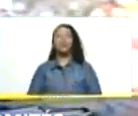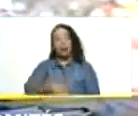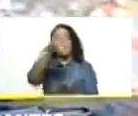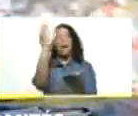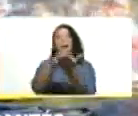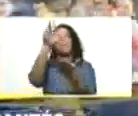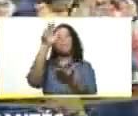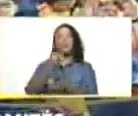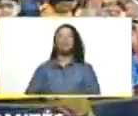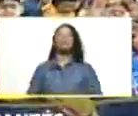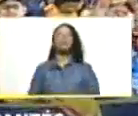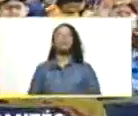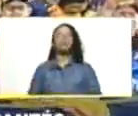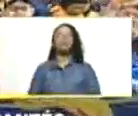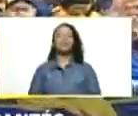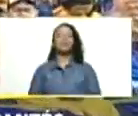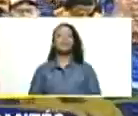Aprobado,